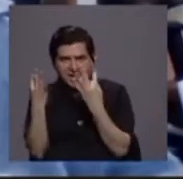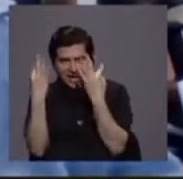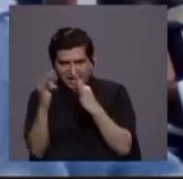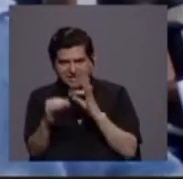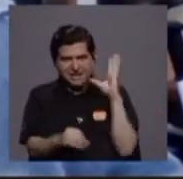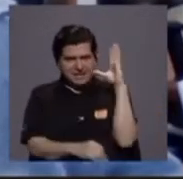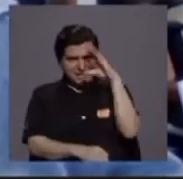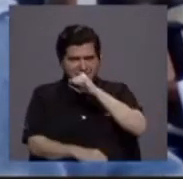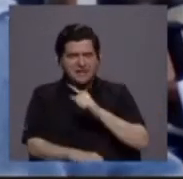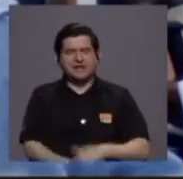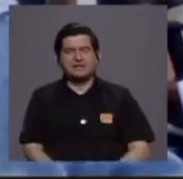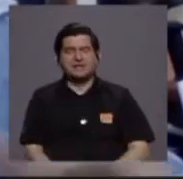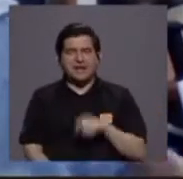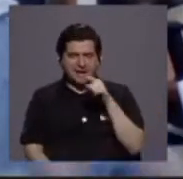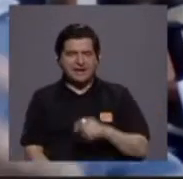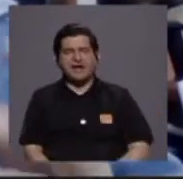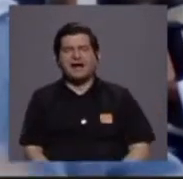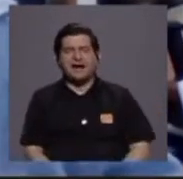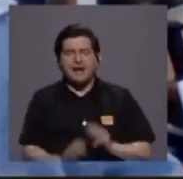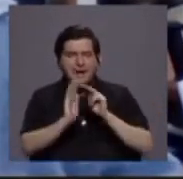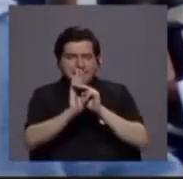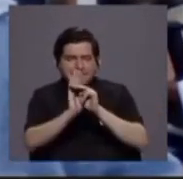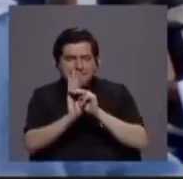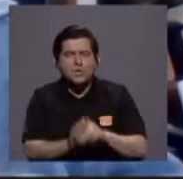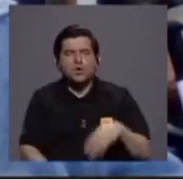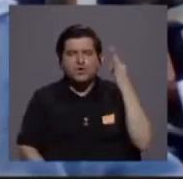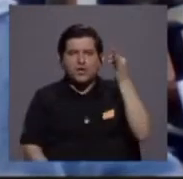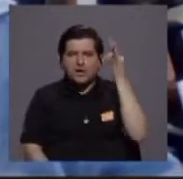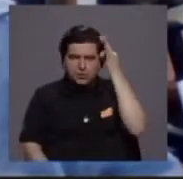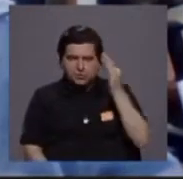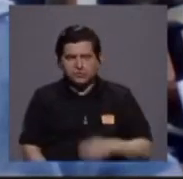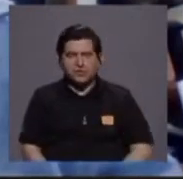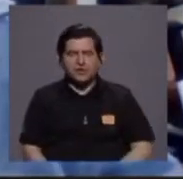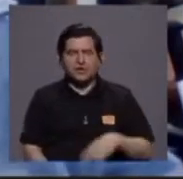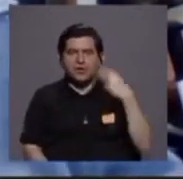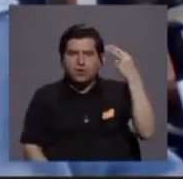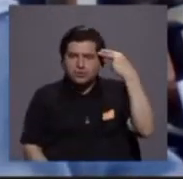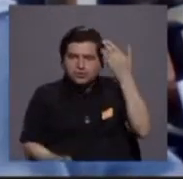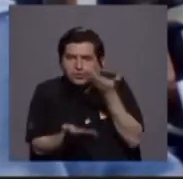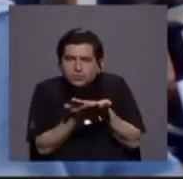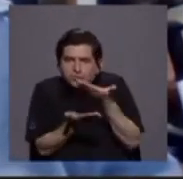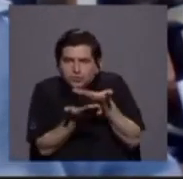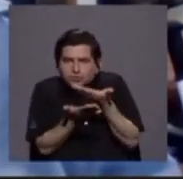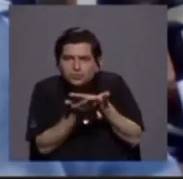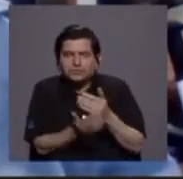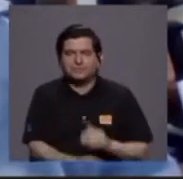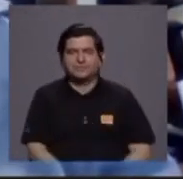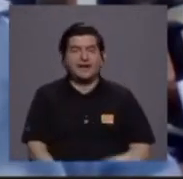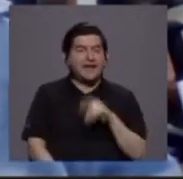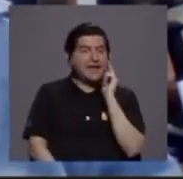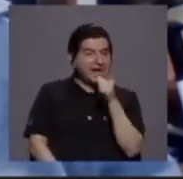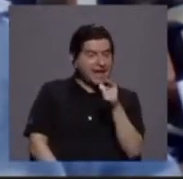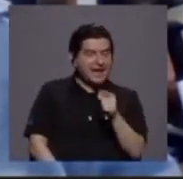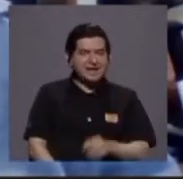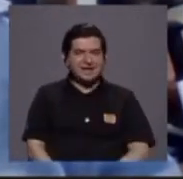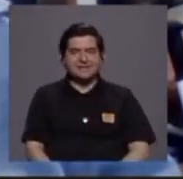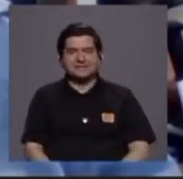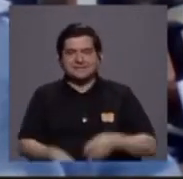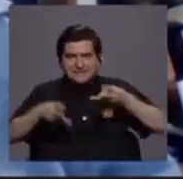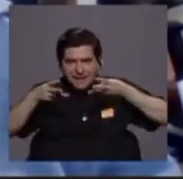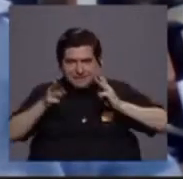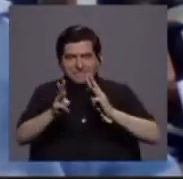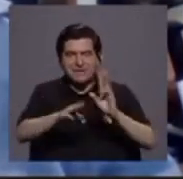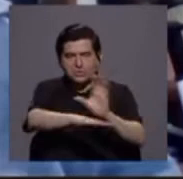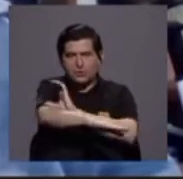detectar patrones en los datos, para plantear modelos teóricos, para probar hipótesis. Y esa es una metodología